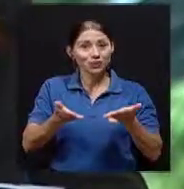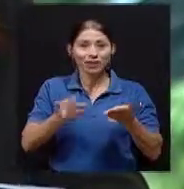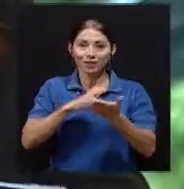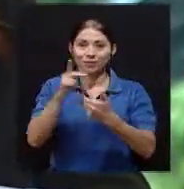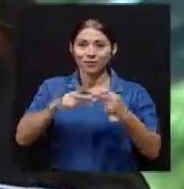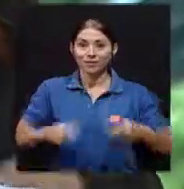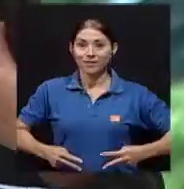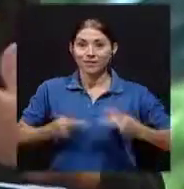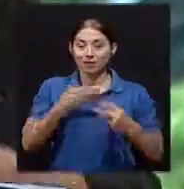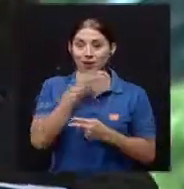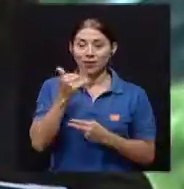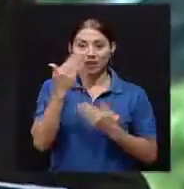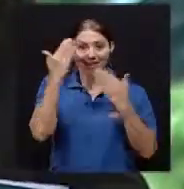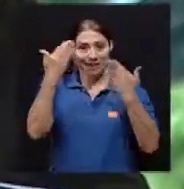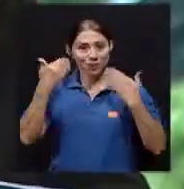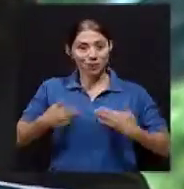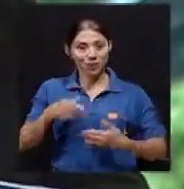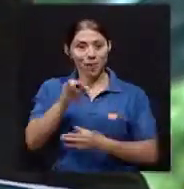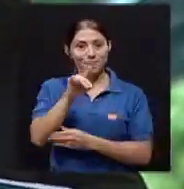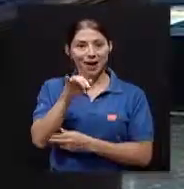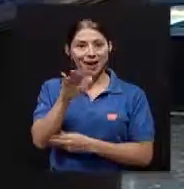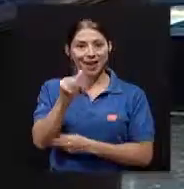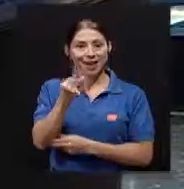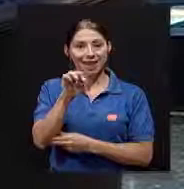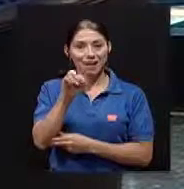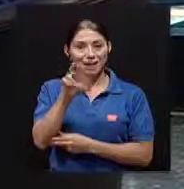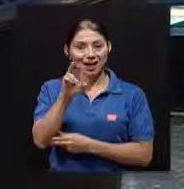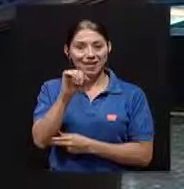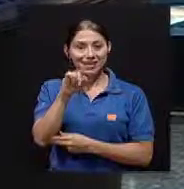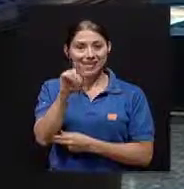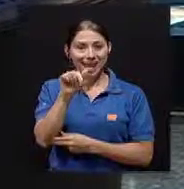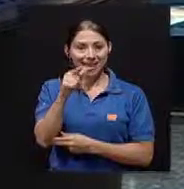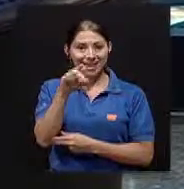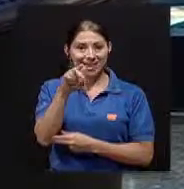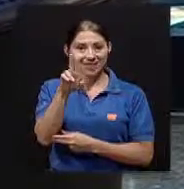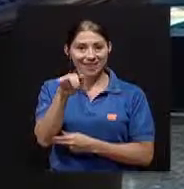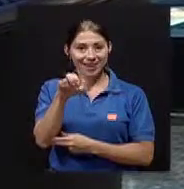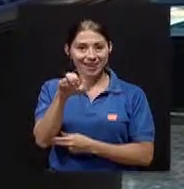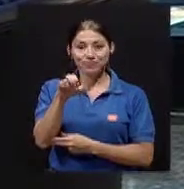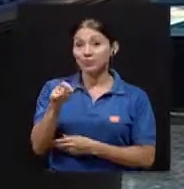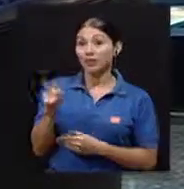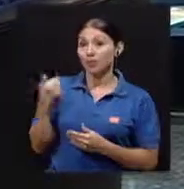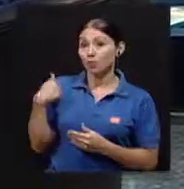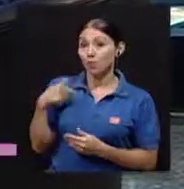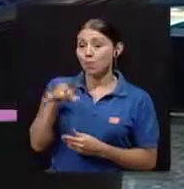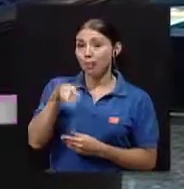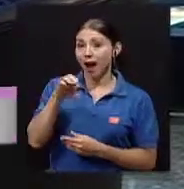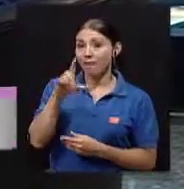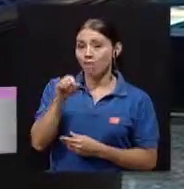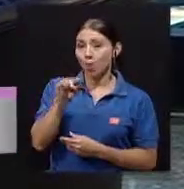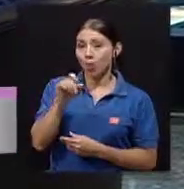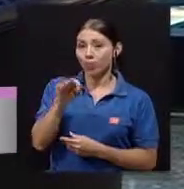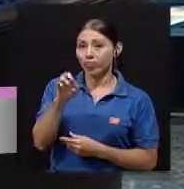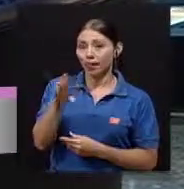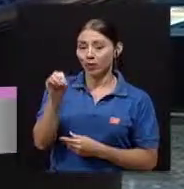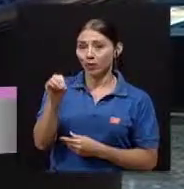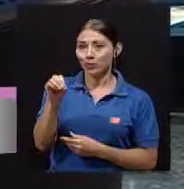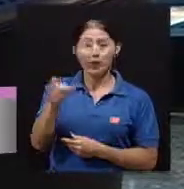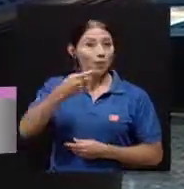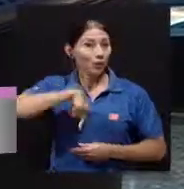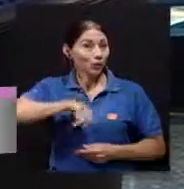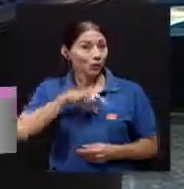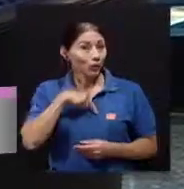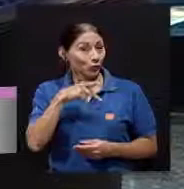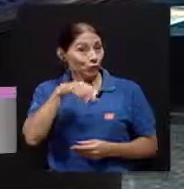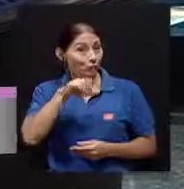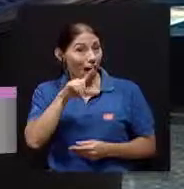Bienvenidos a Vivir Mejor. Les saluda María del Mar Izaguirre. Y Pablo Montero. Y estamos precisamente en estos 30 minutos de información, Pablo,